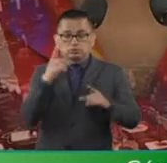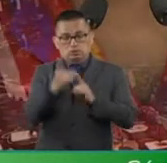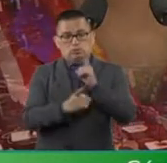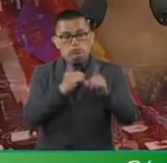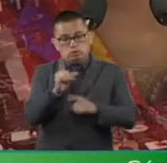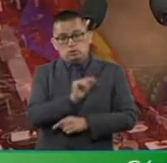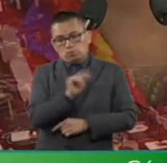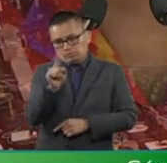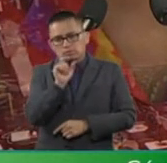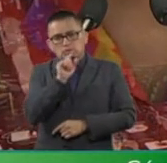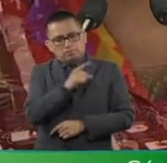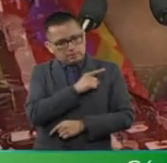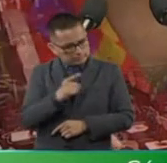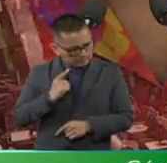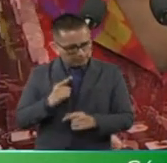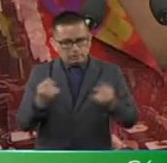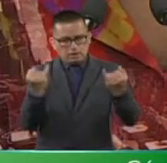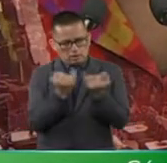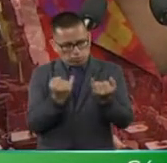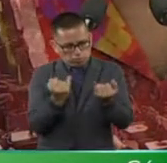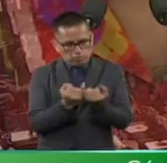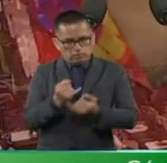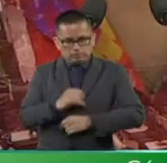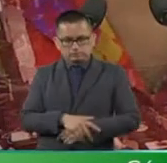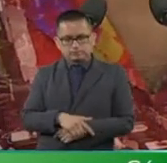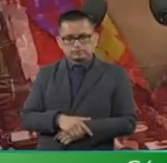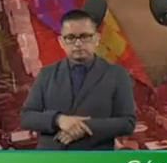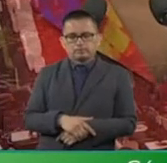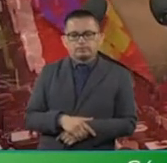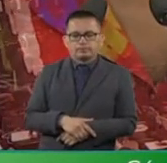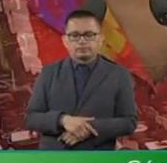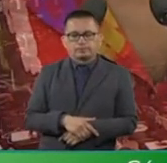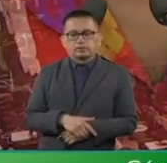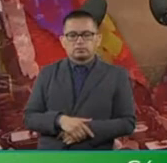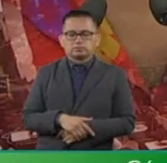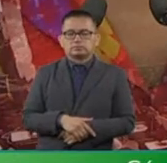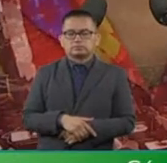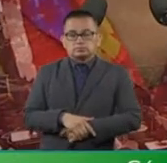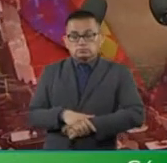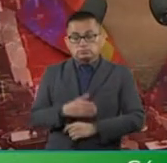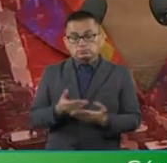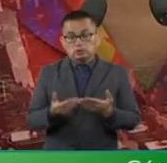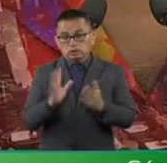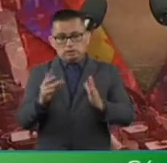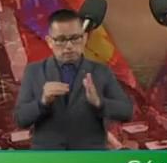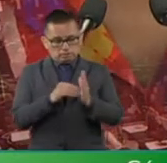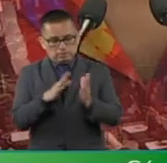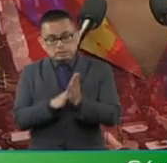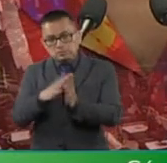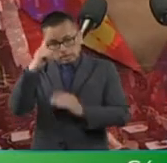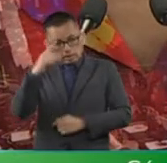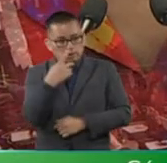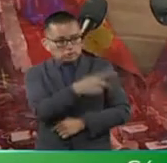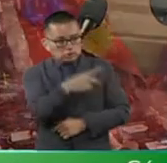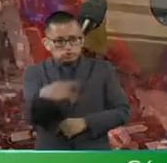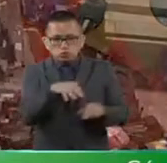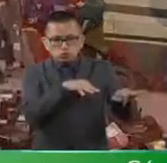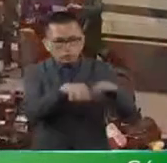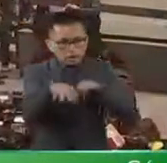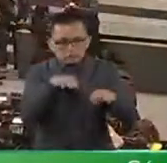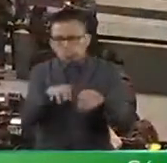los deportistas profesionales. Se está reconociendo el valor del trabajo.